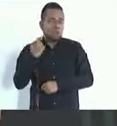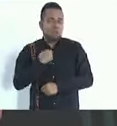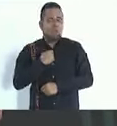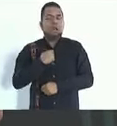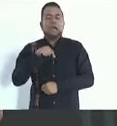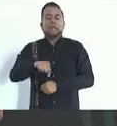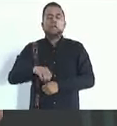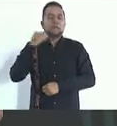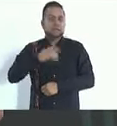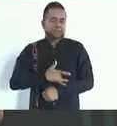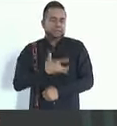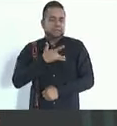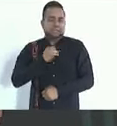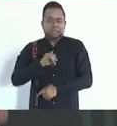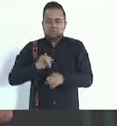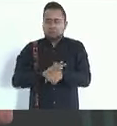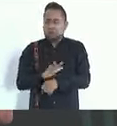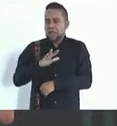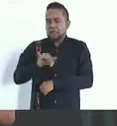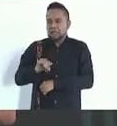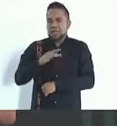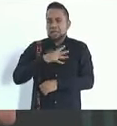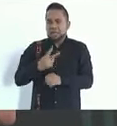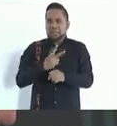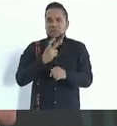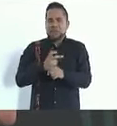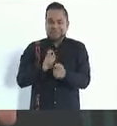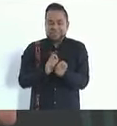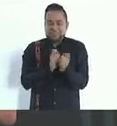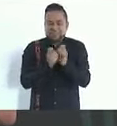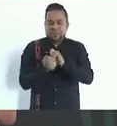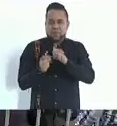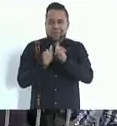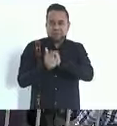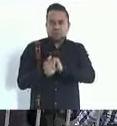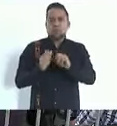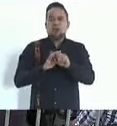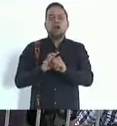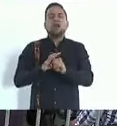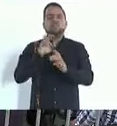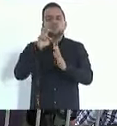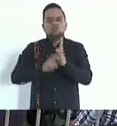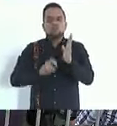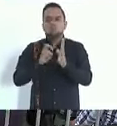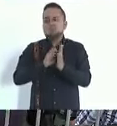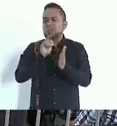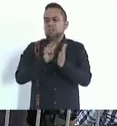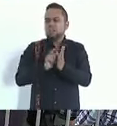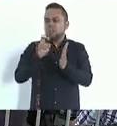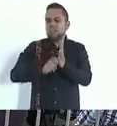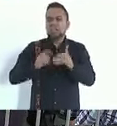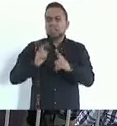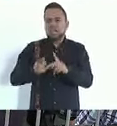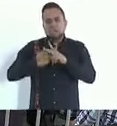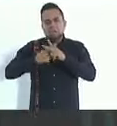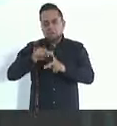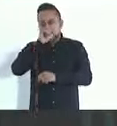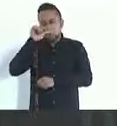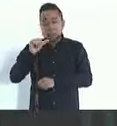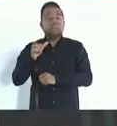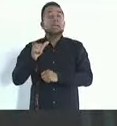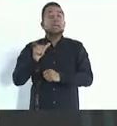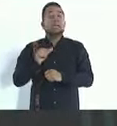en Oaxaca, porque es parte de la segunda transformación, la de la reforma que encabezó Benito Juárez y de la